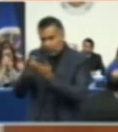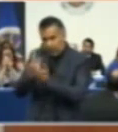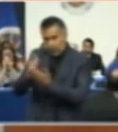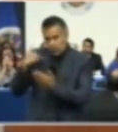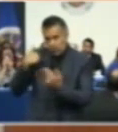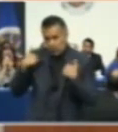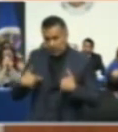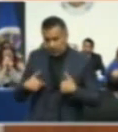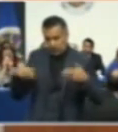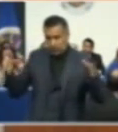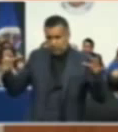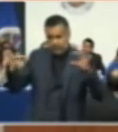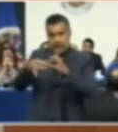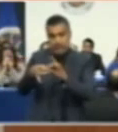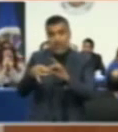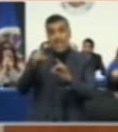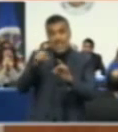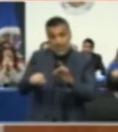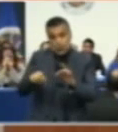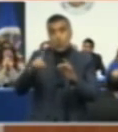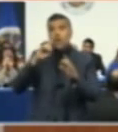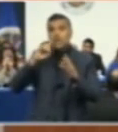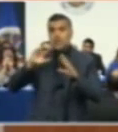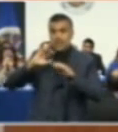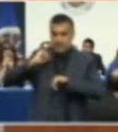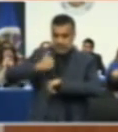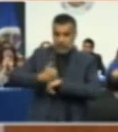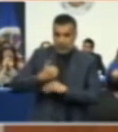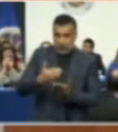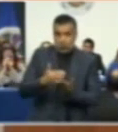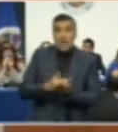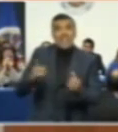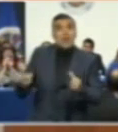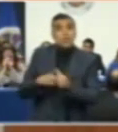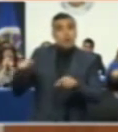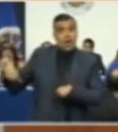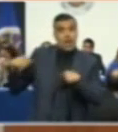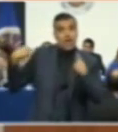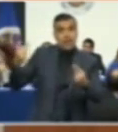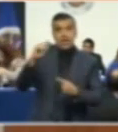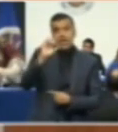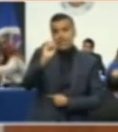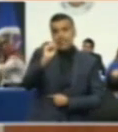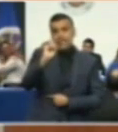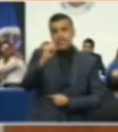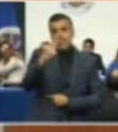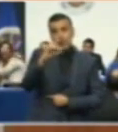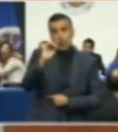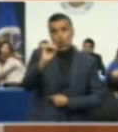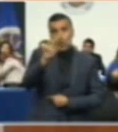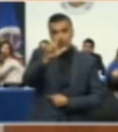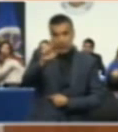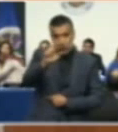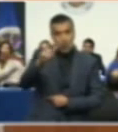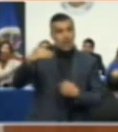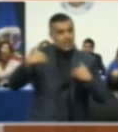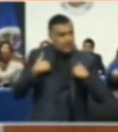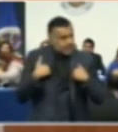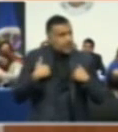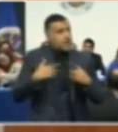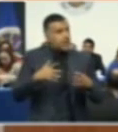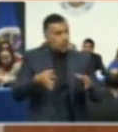derechos humanos. Esto que se plasmó en esta convención, que es la primera del siglo XXI además, tiene como resultado